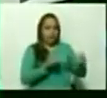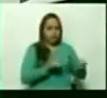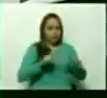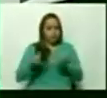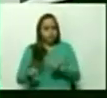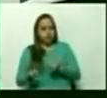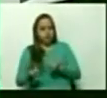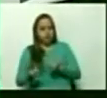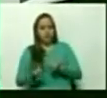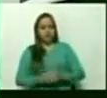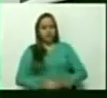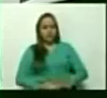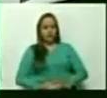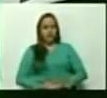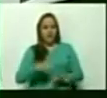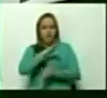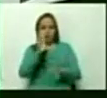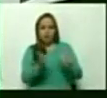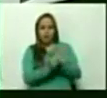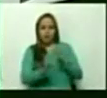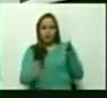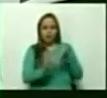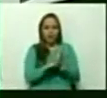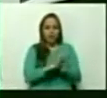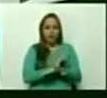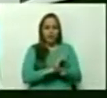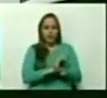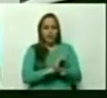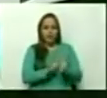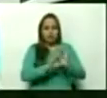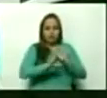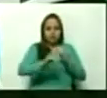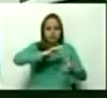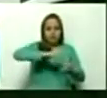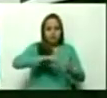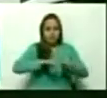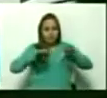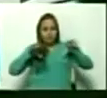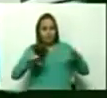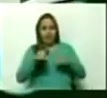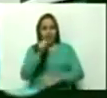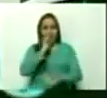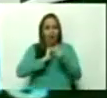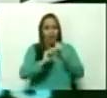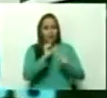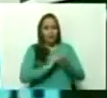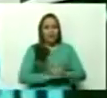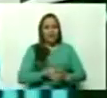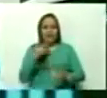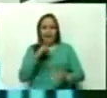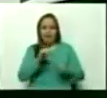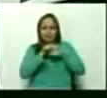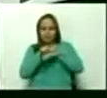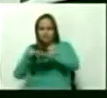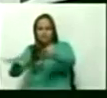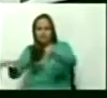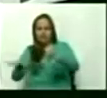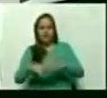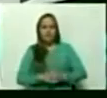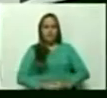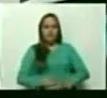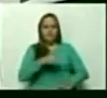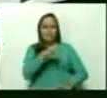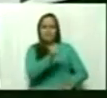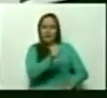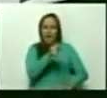caso y adecuación del acueducto falconiano, el acueducto bolivariano que ya está bombeando agua a la península de Paraguaná. Son